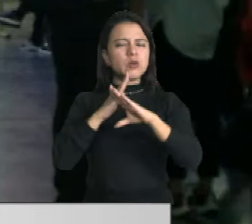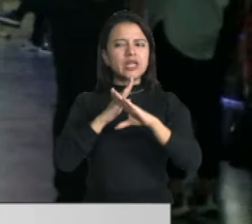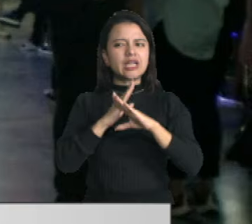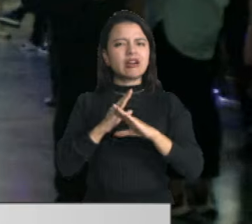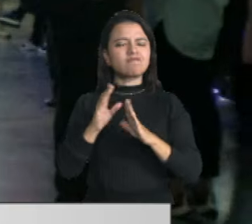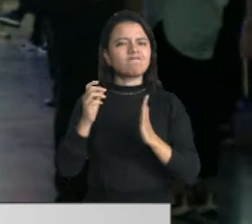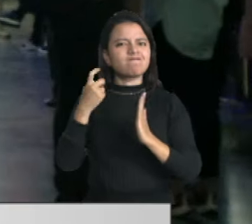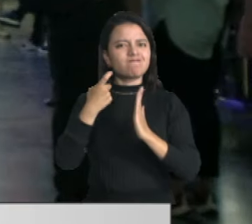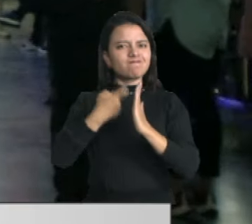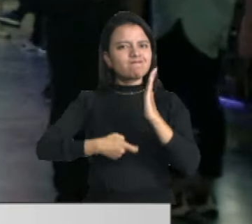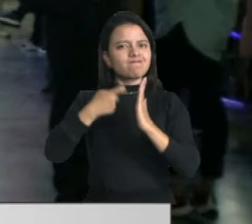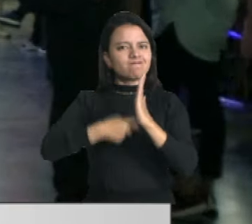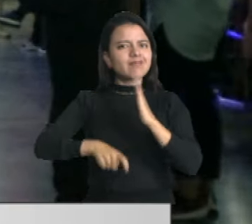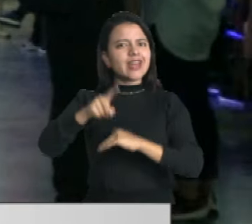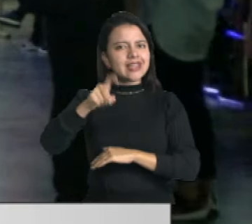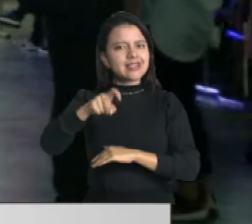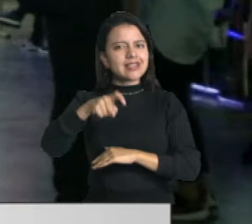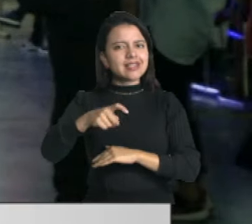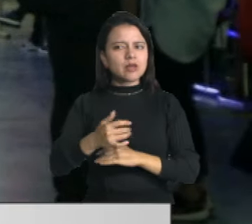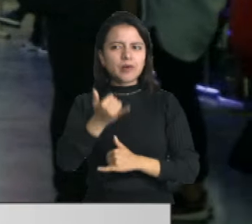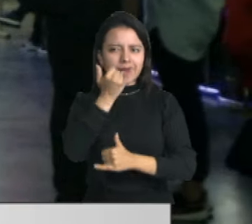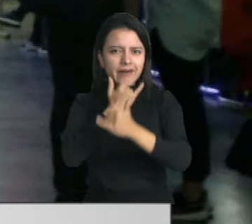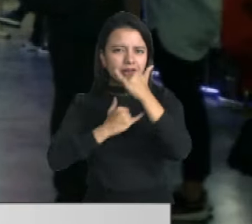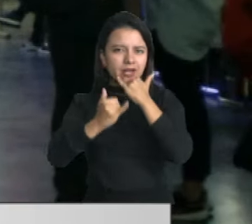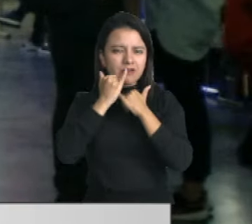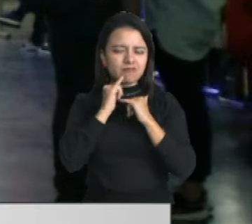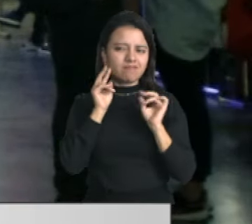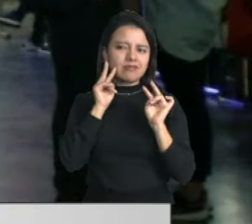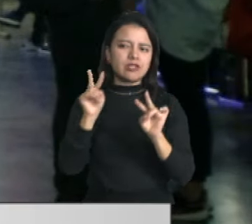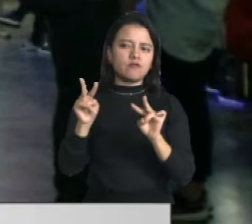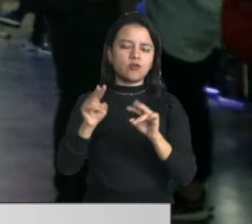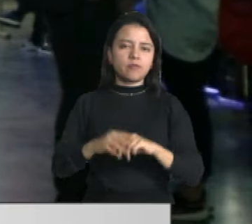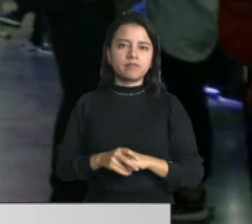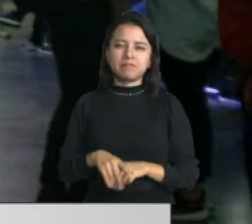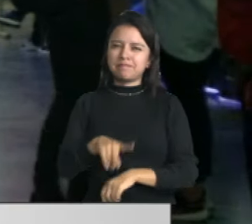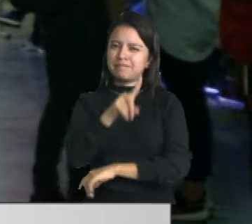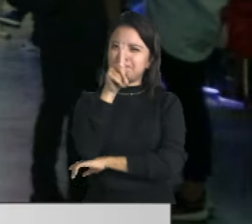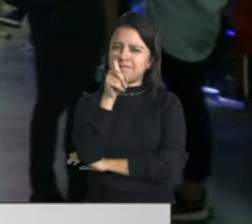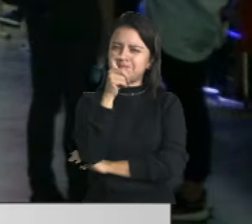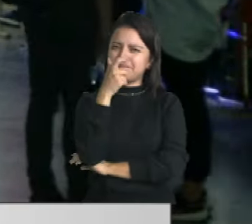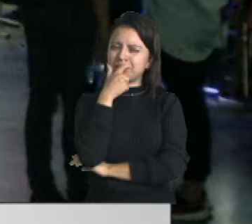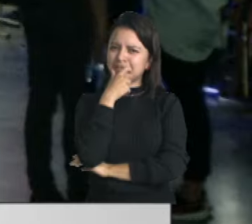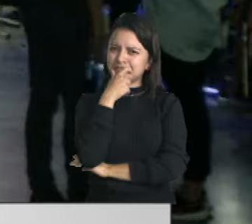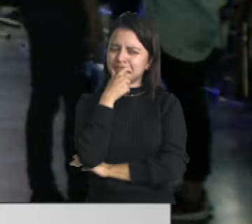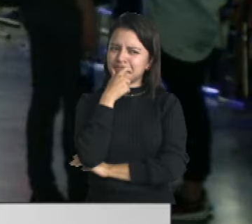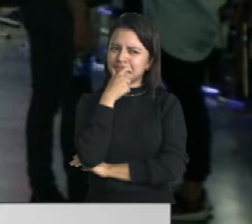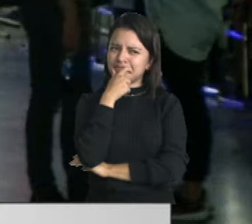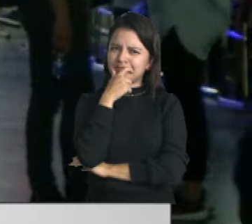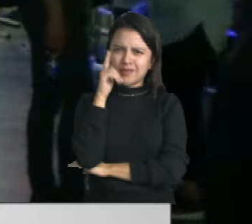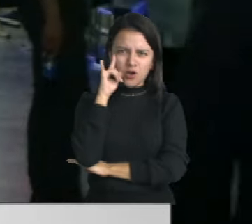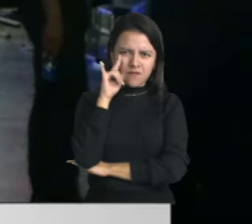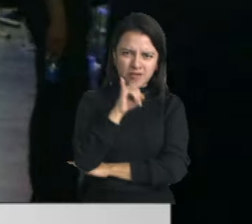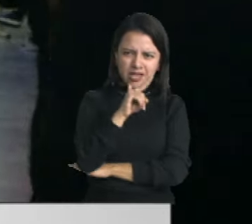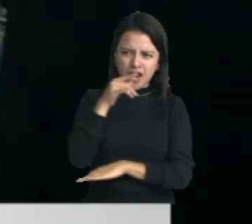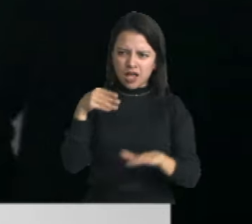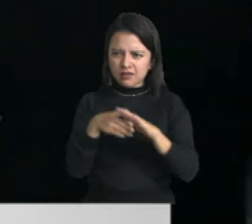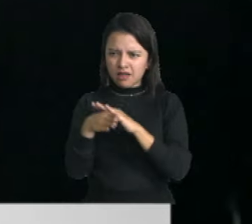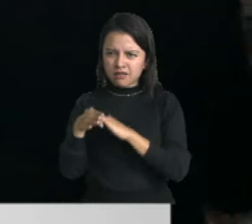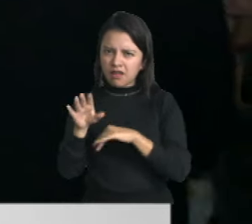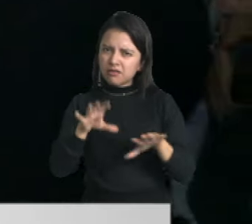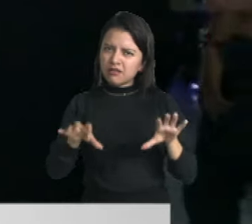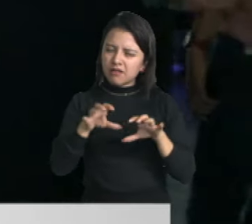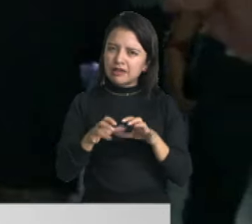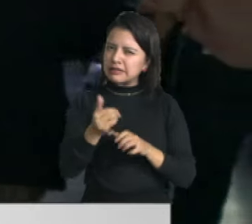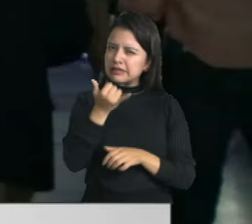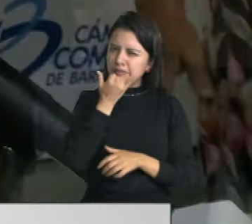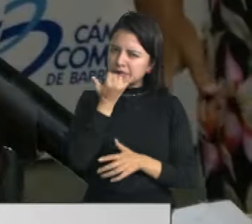estadio Atanasio Girardot anoche en la ciudad de Medellín y se preguntó qué pasa con los controles en los eventos y escenarios